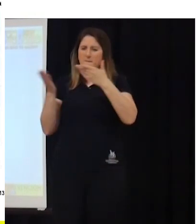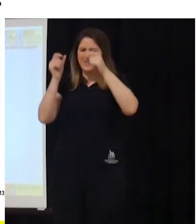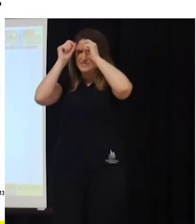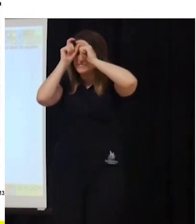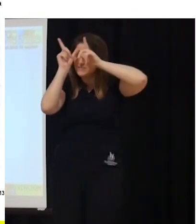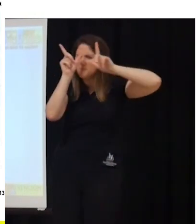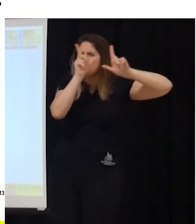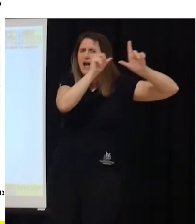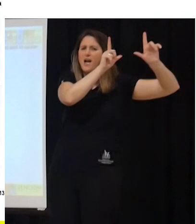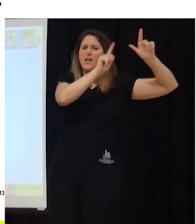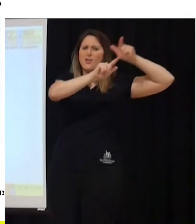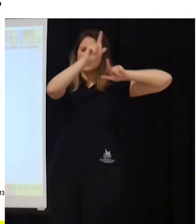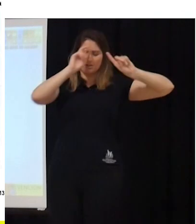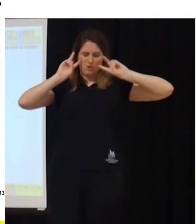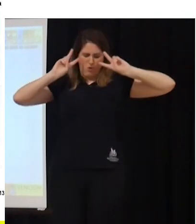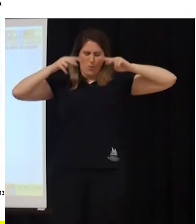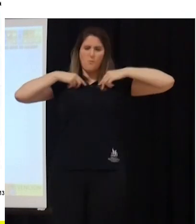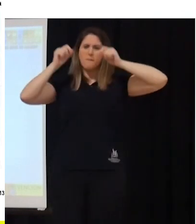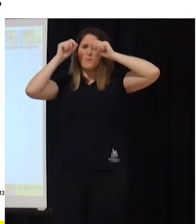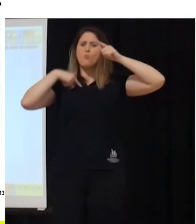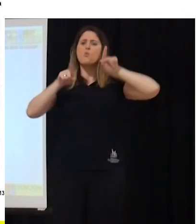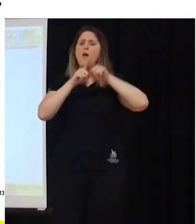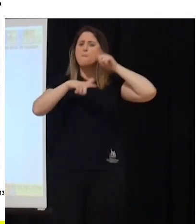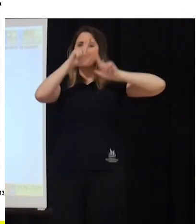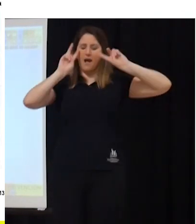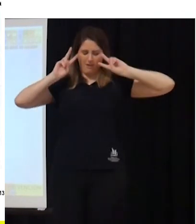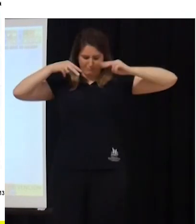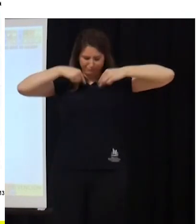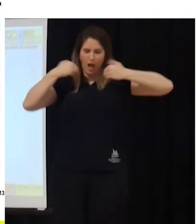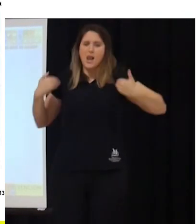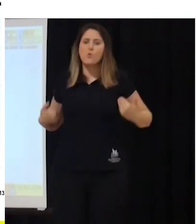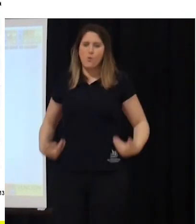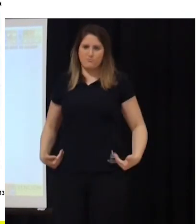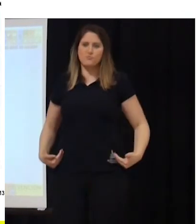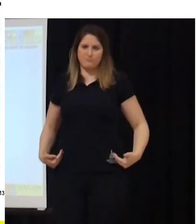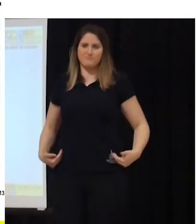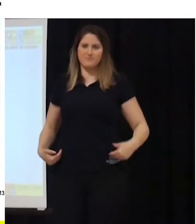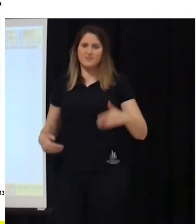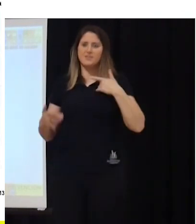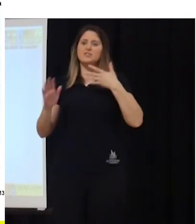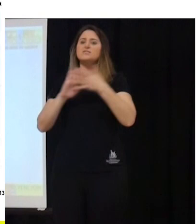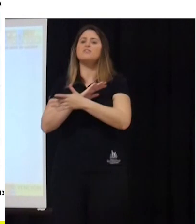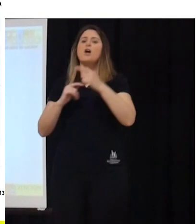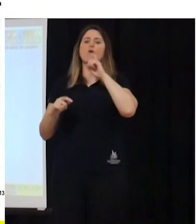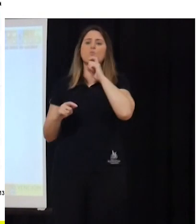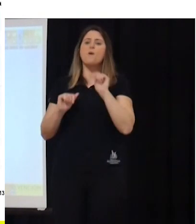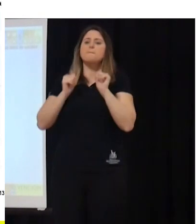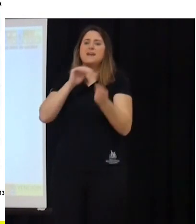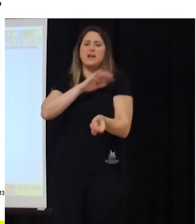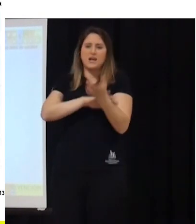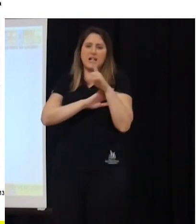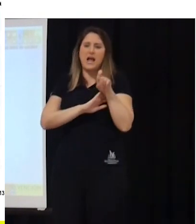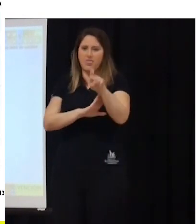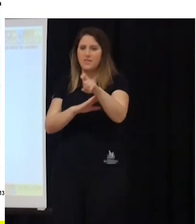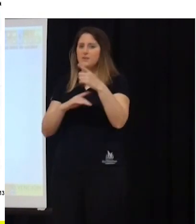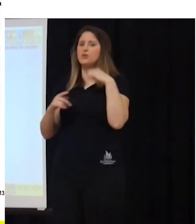conmigo un viaje al interior del cuerpo humano. Si nos preguntan qué es un ser humano, probablemente tendríamos esta